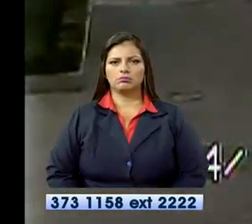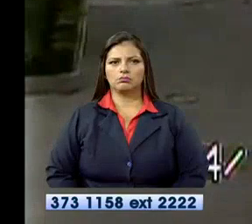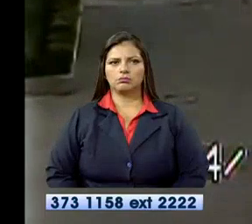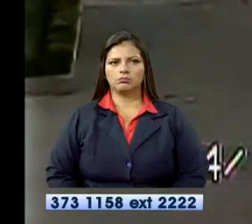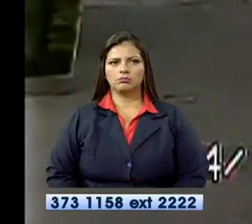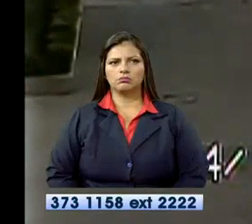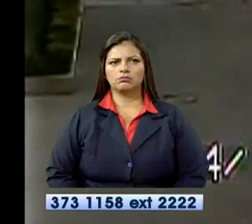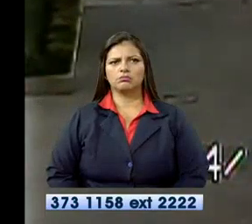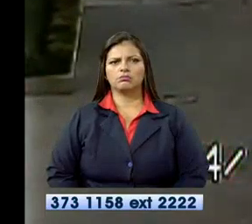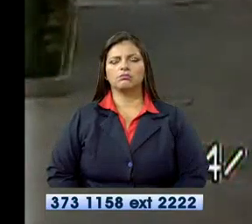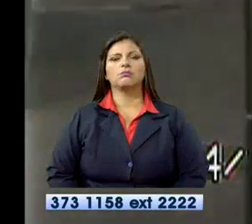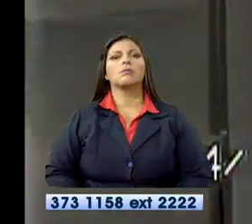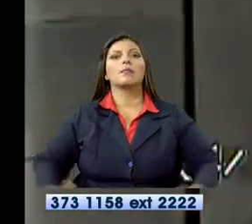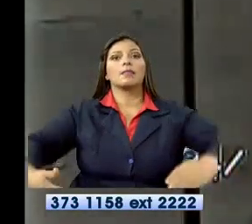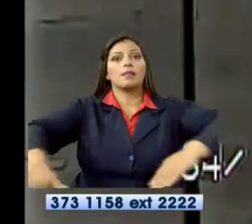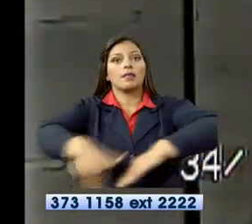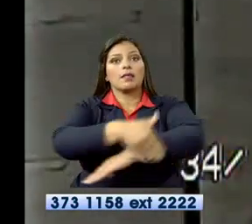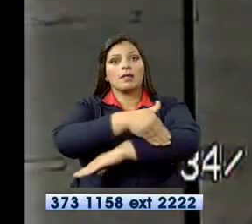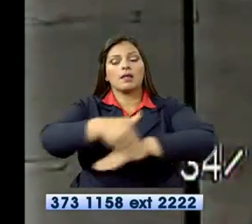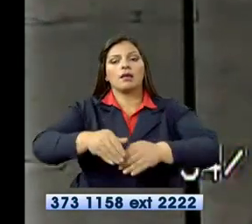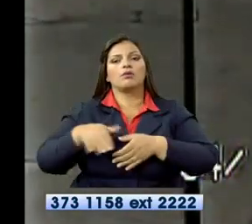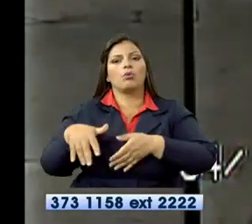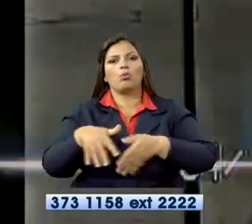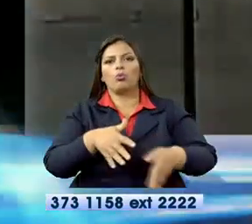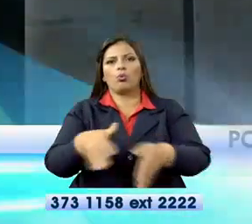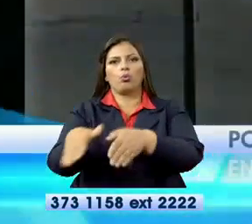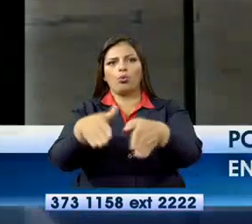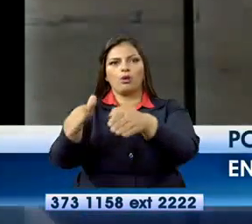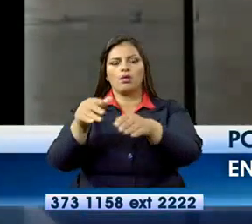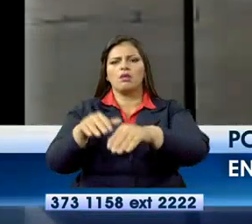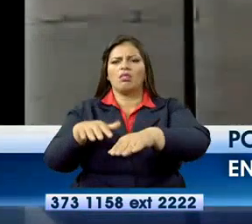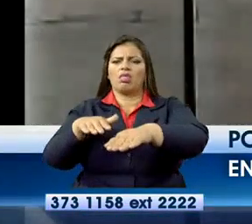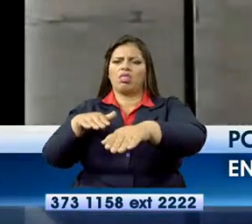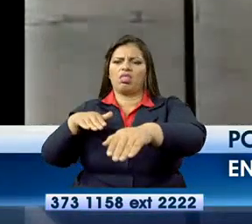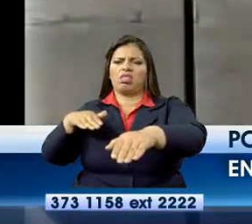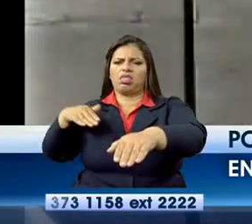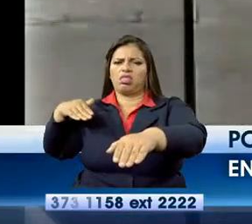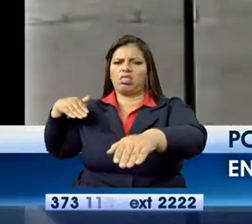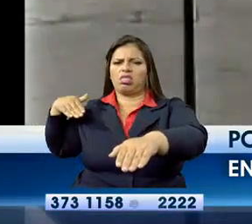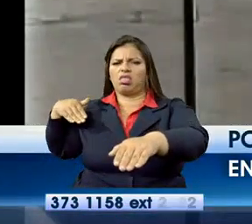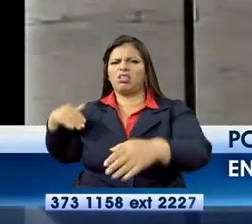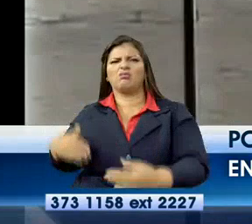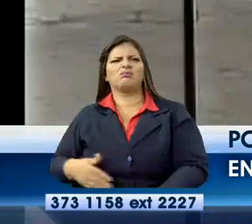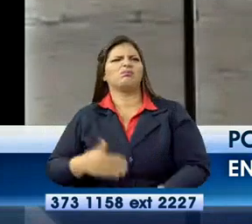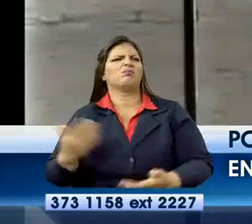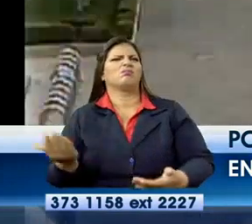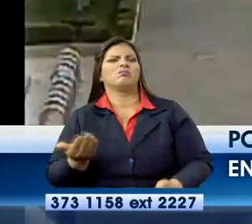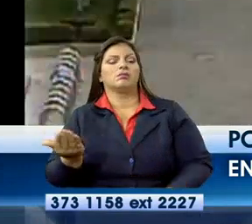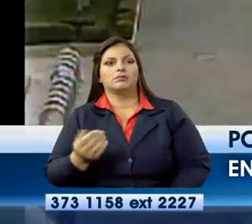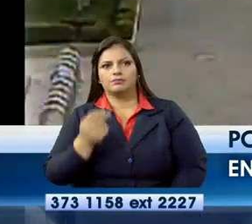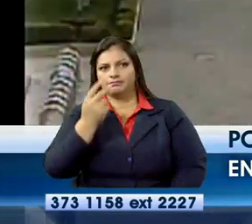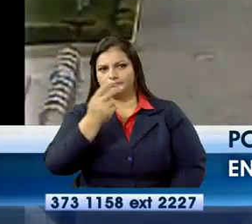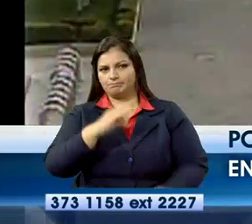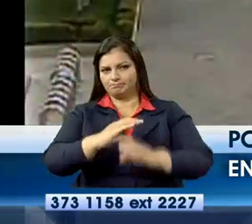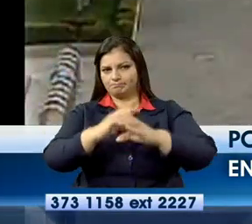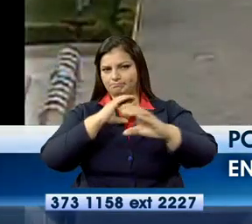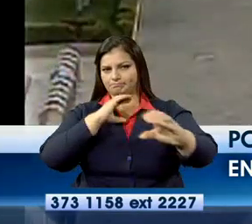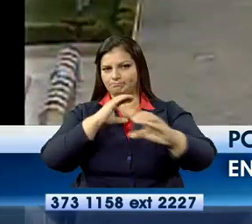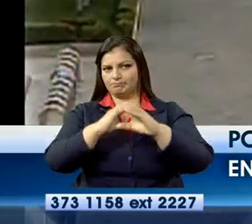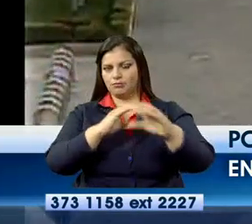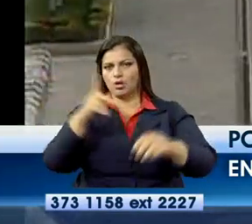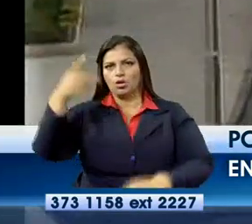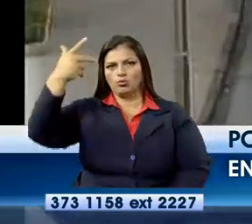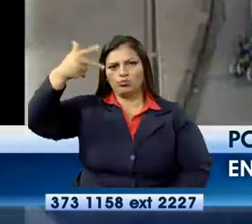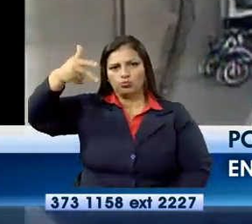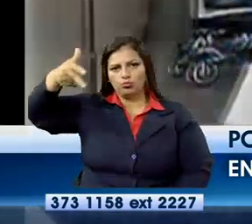El intenso tráfico de la avenida Francisco de Orellana alertó a muchos conductores que por la vía transitaban. Y es que las cámaras de seguridad de